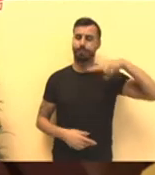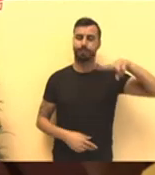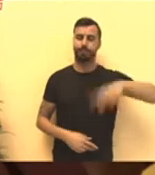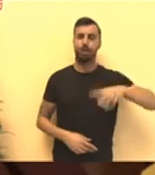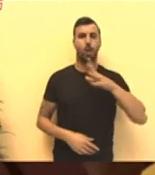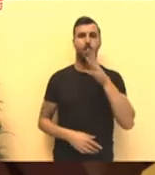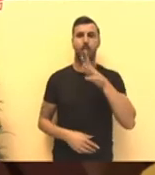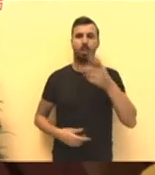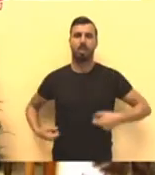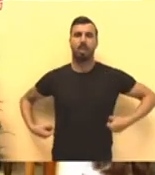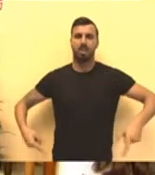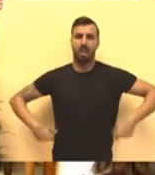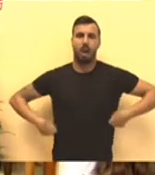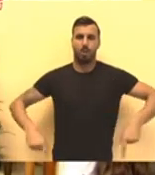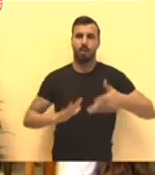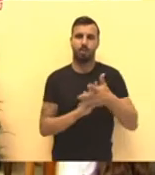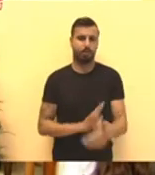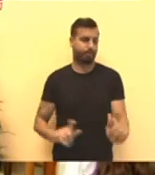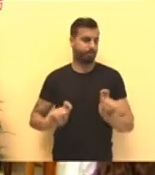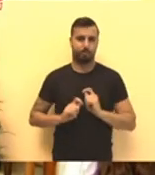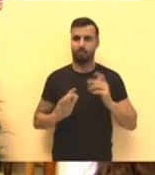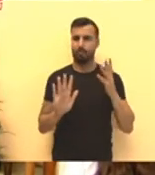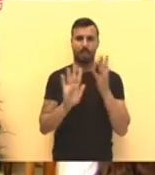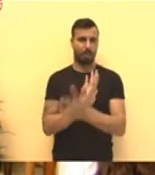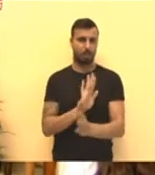Ahí, intervengan, porfa. No muerdo.